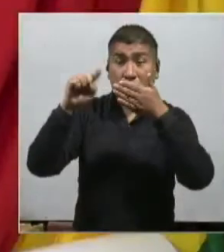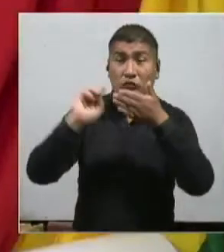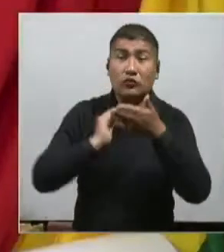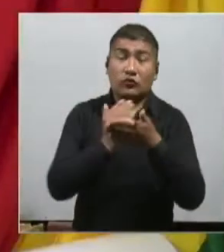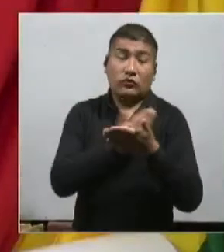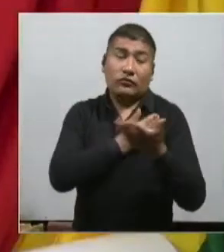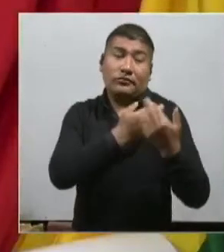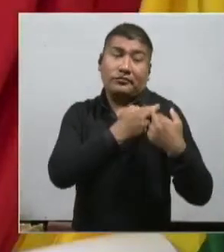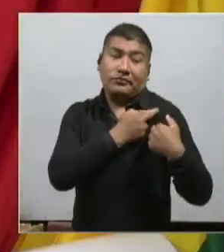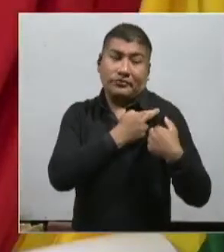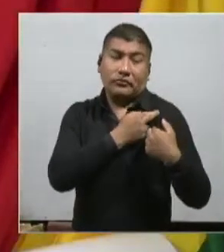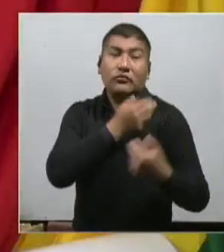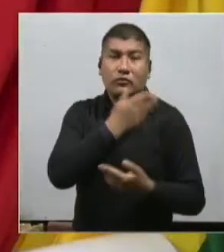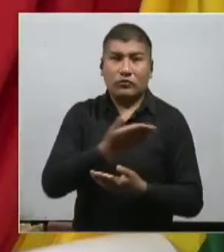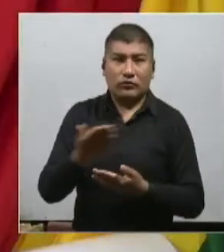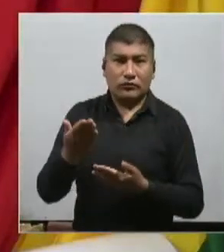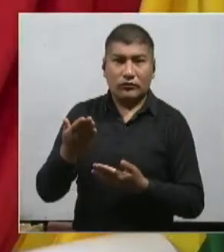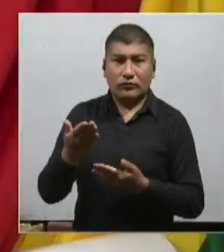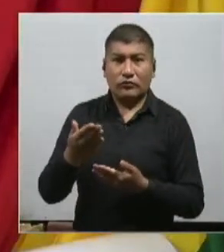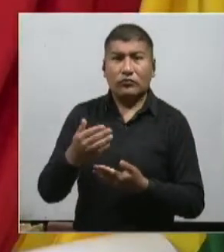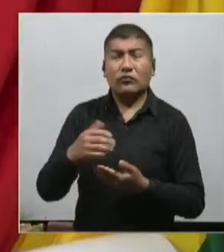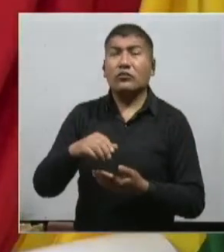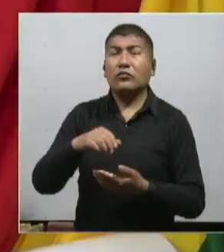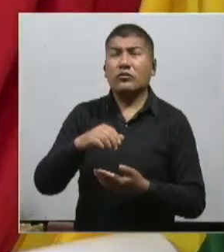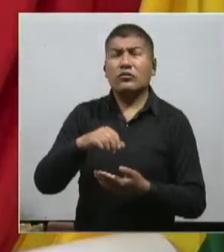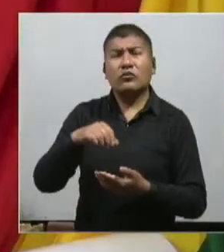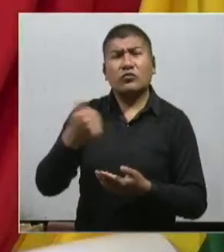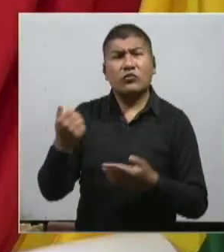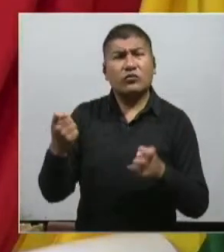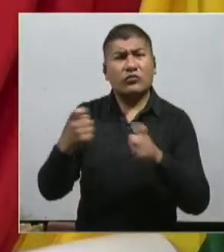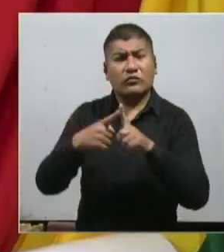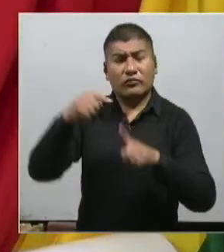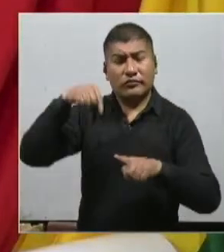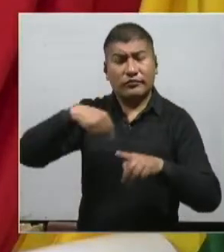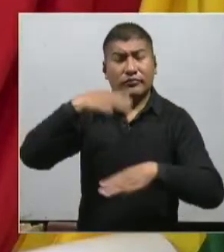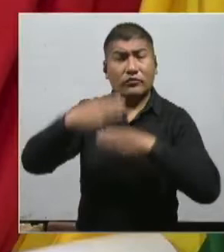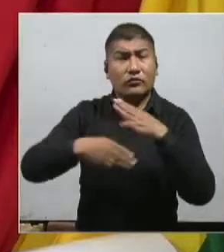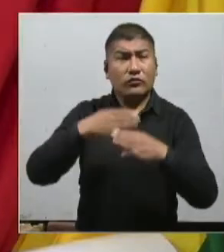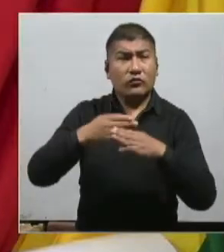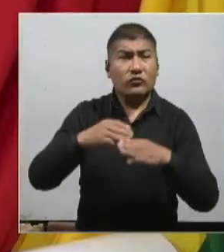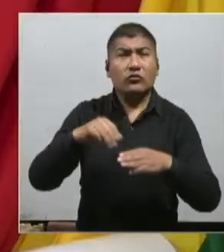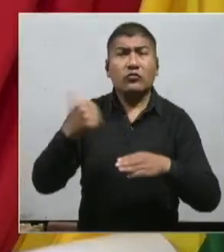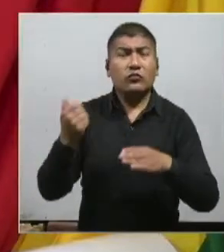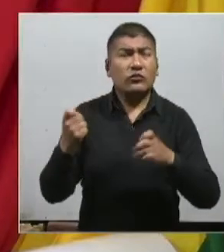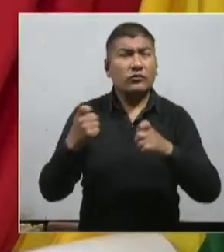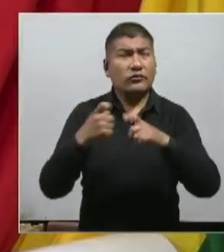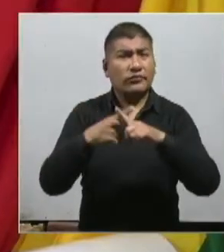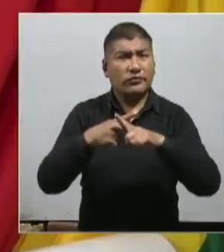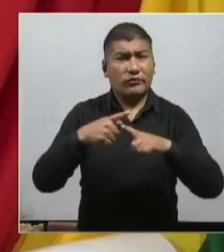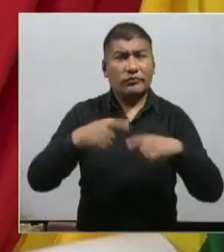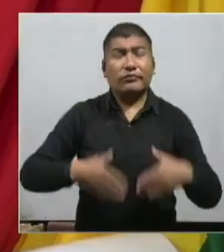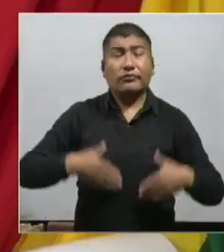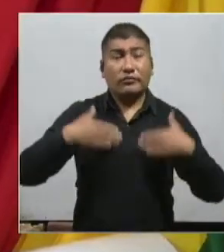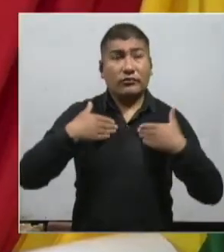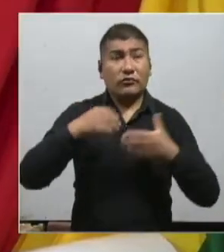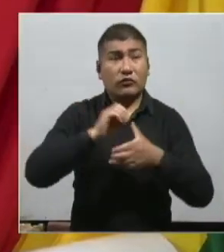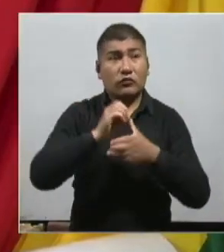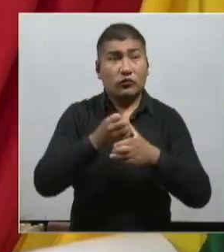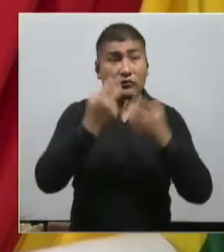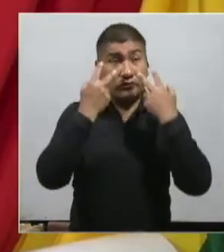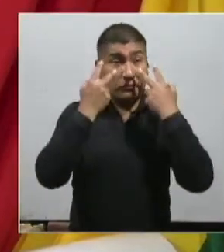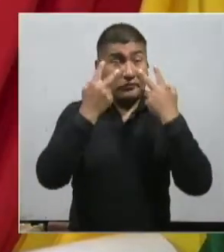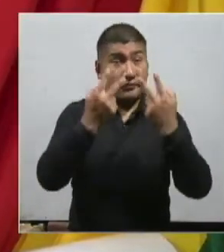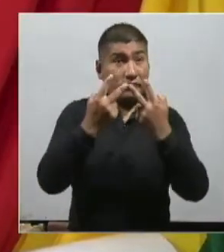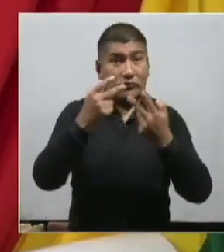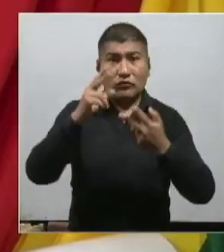deber. Lo adverso de este mundo, lo adverso que nos toca vivir o que nos toca contemplar,